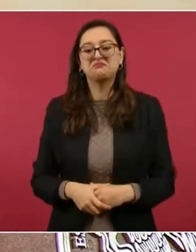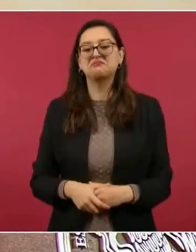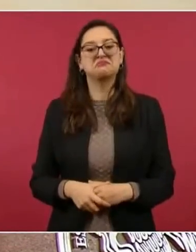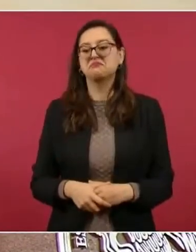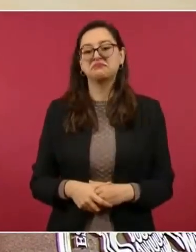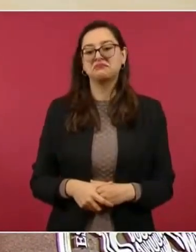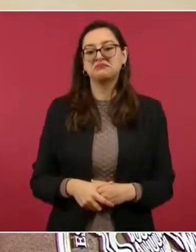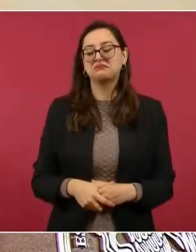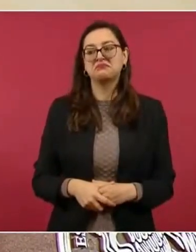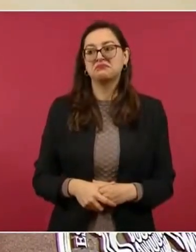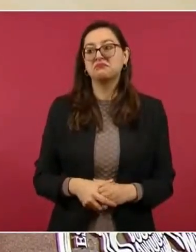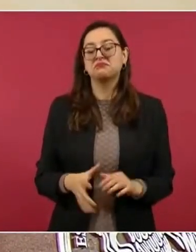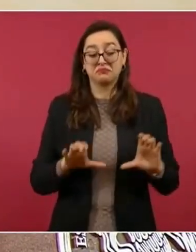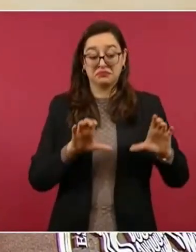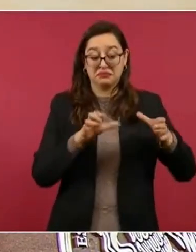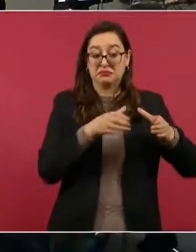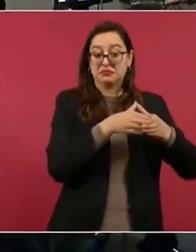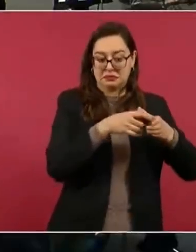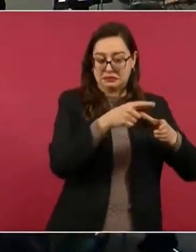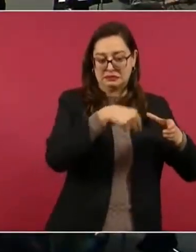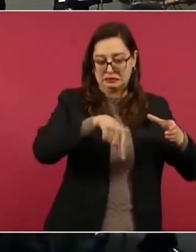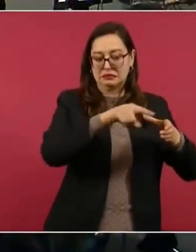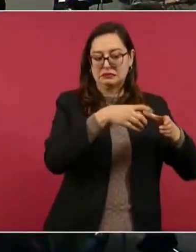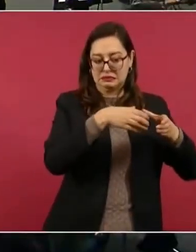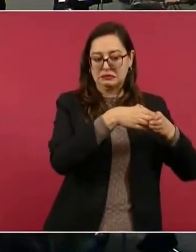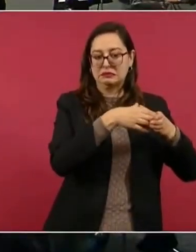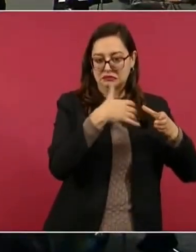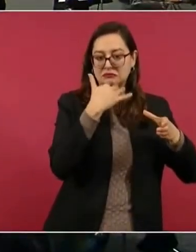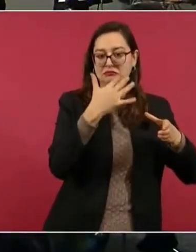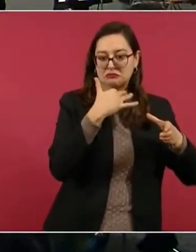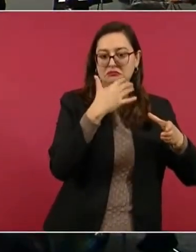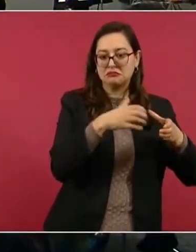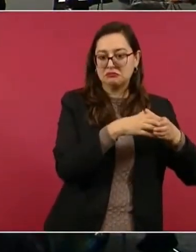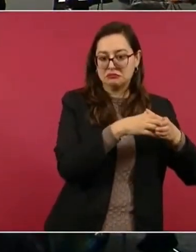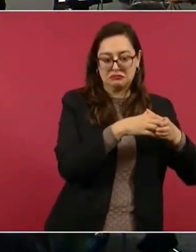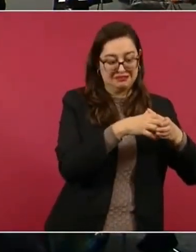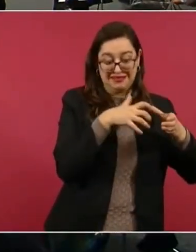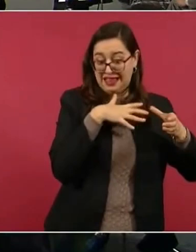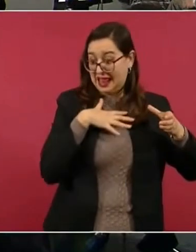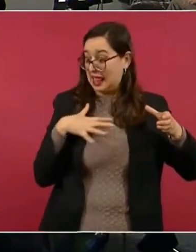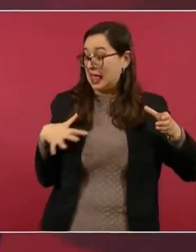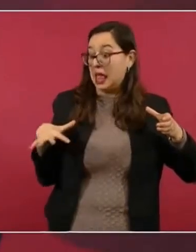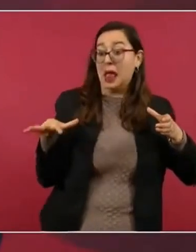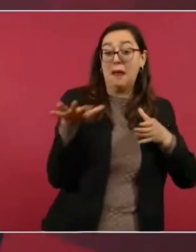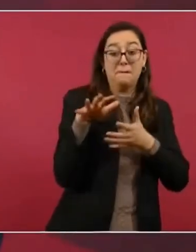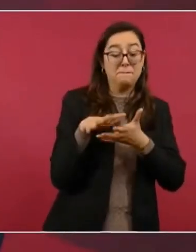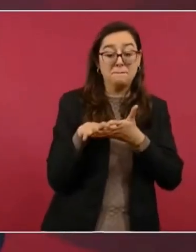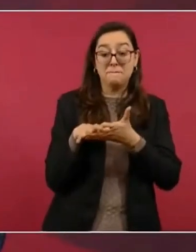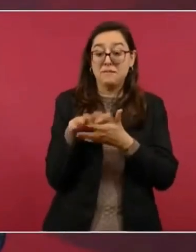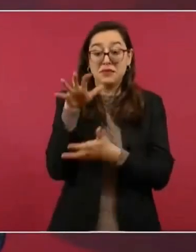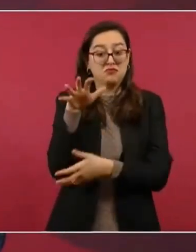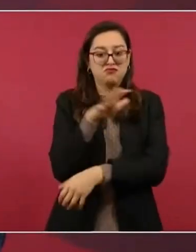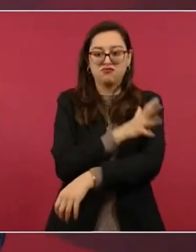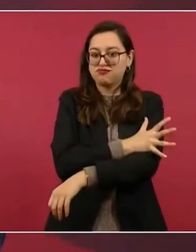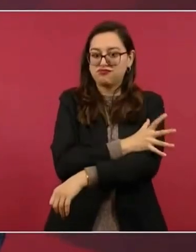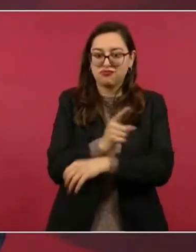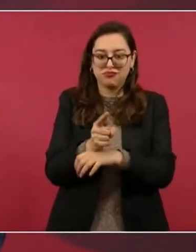la tenemos arriba en las élites. Tengo casos muchísimos de gente